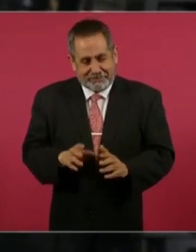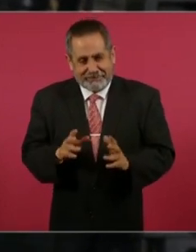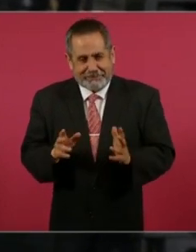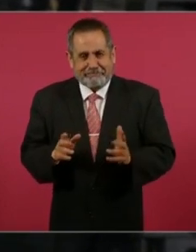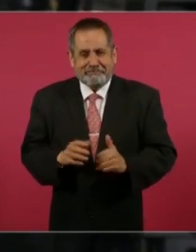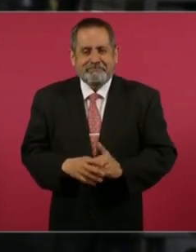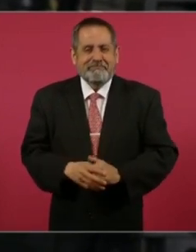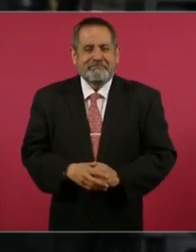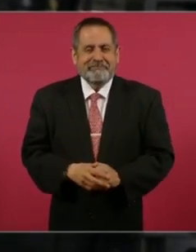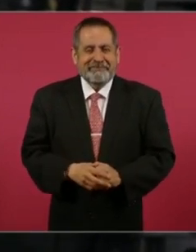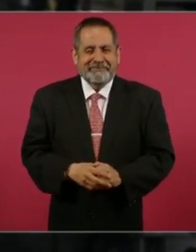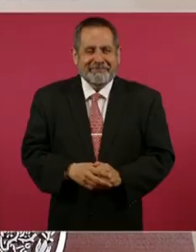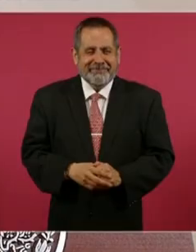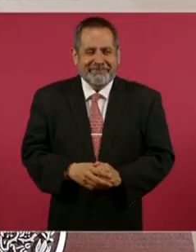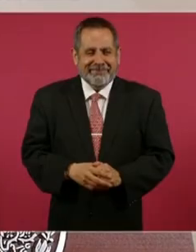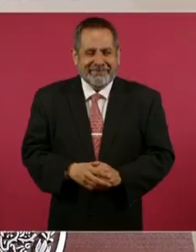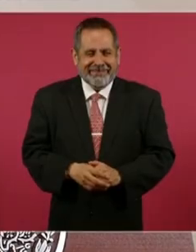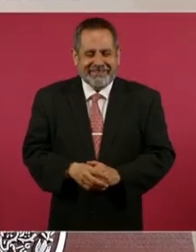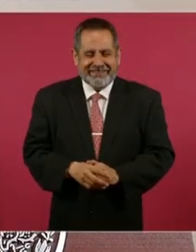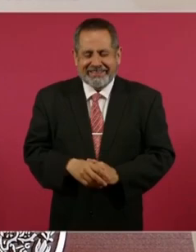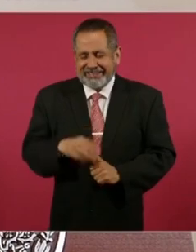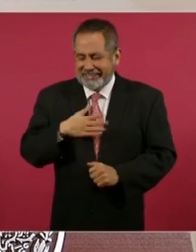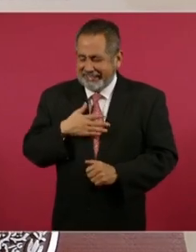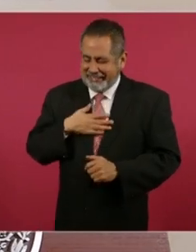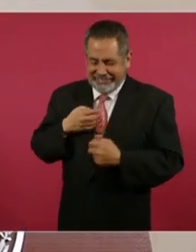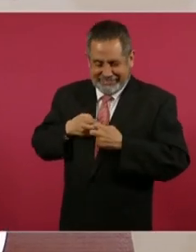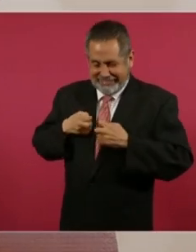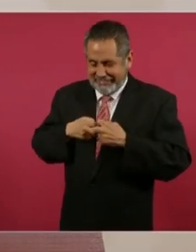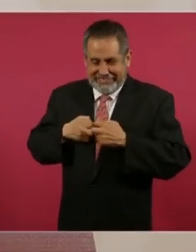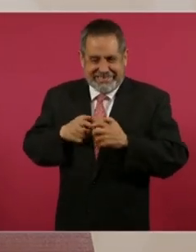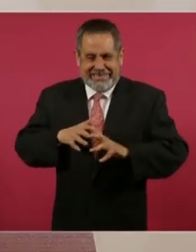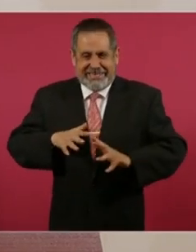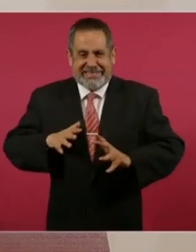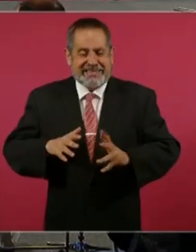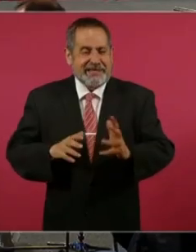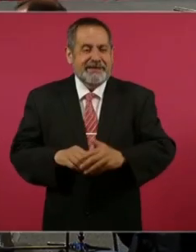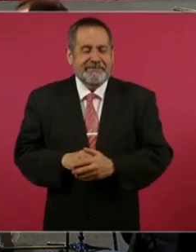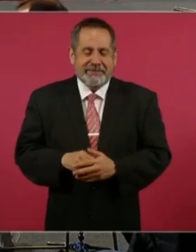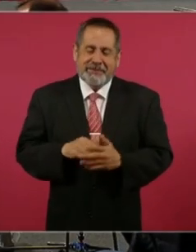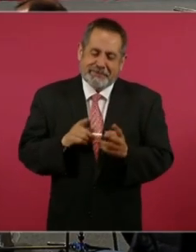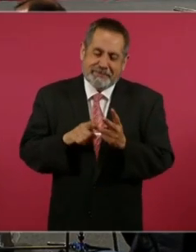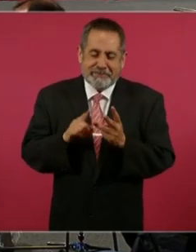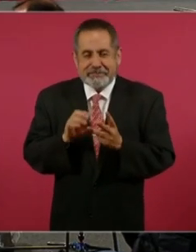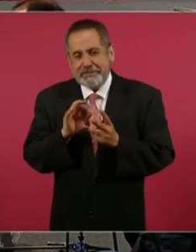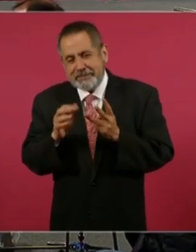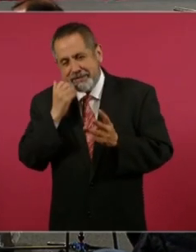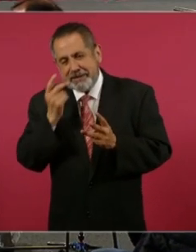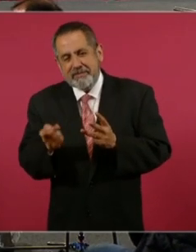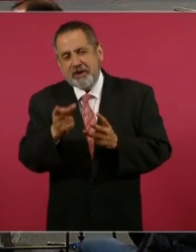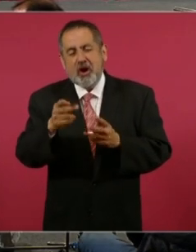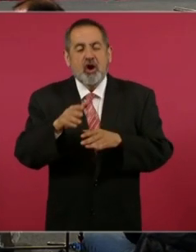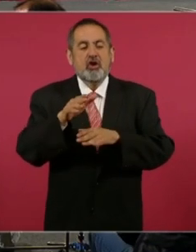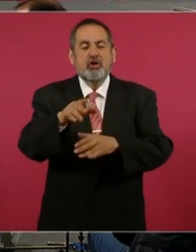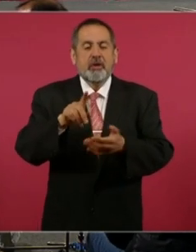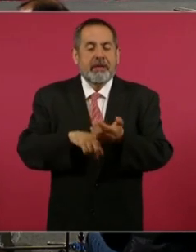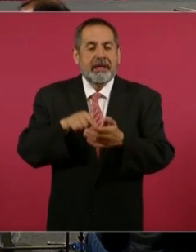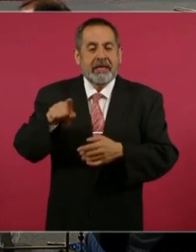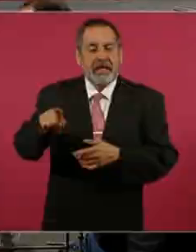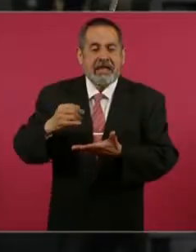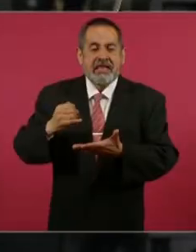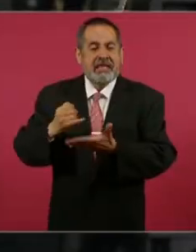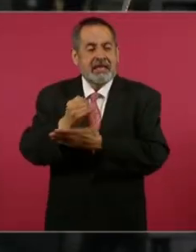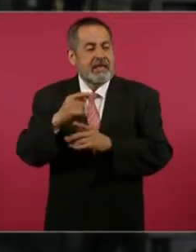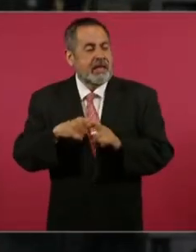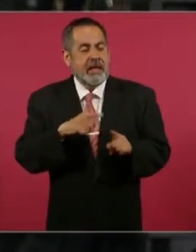Bueno, yo me puse nervioso. Quiero preguntarle sobre esta decisión que hizo el